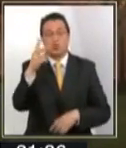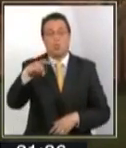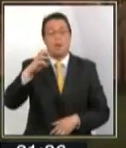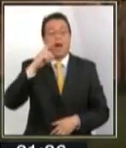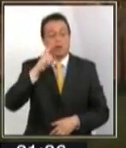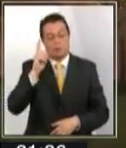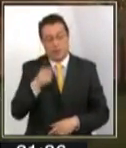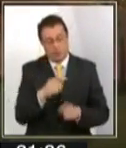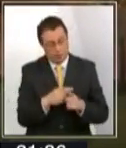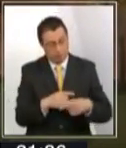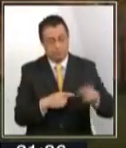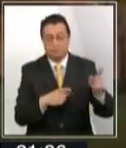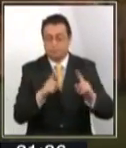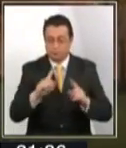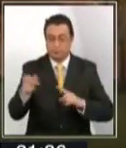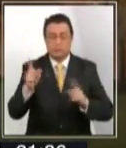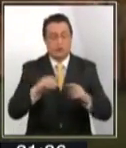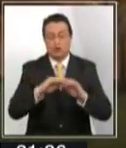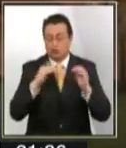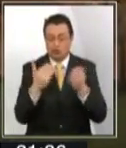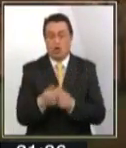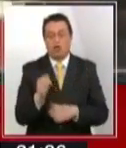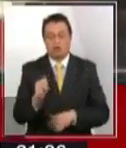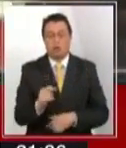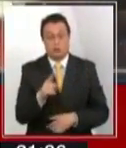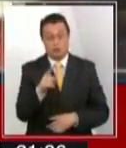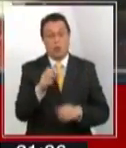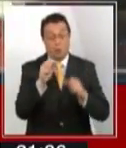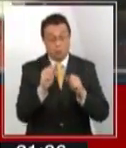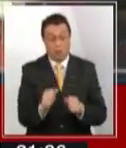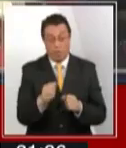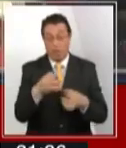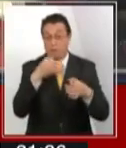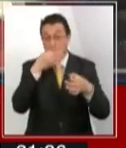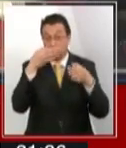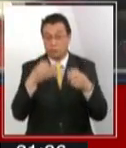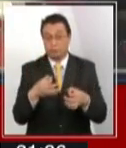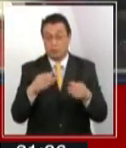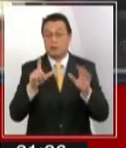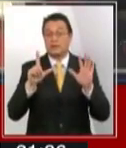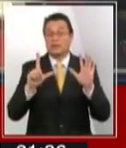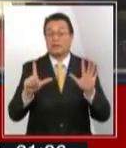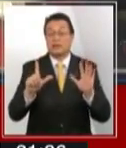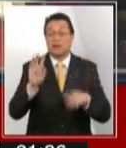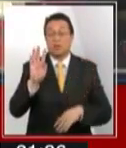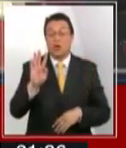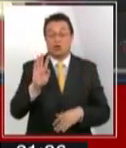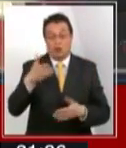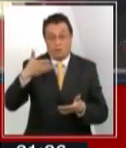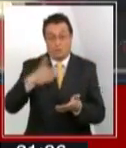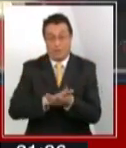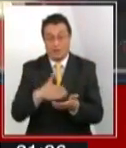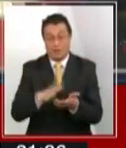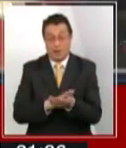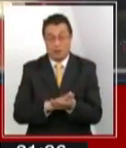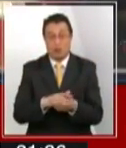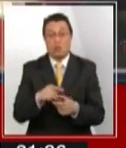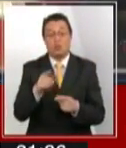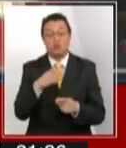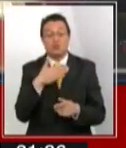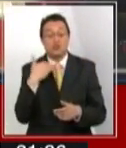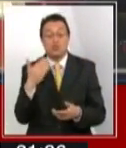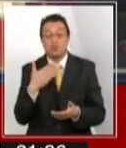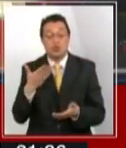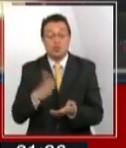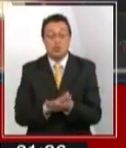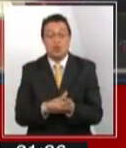ordenó en ese sentido. Entonces usted podría afirmar que de los 74 fallecidos cuya muerte no